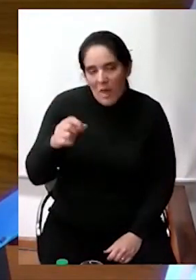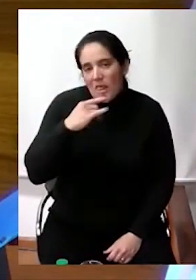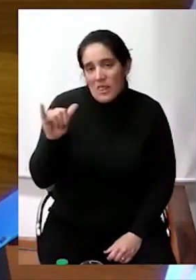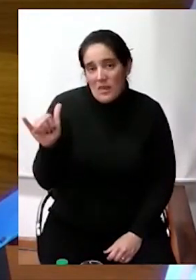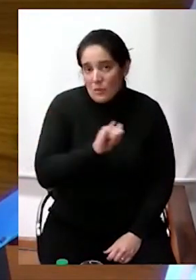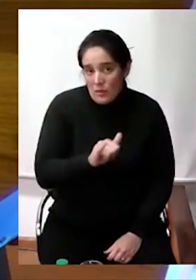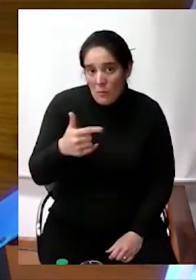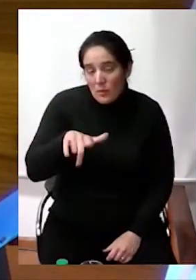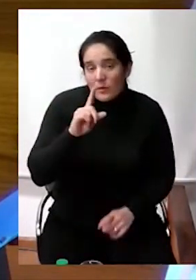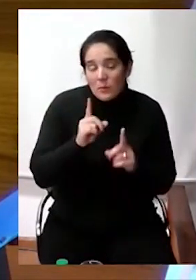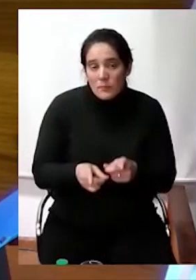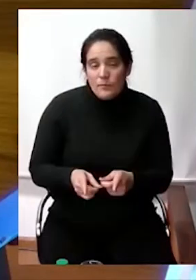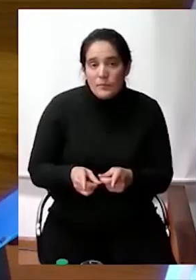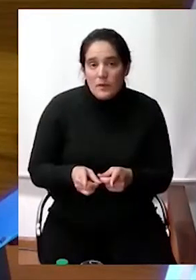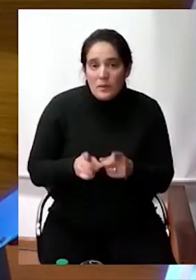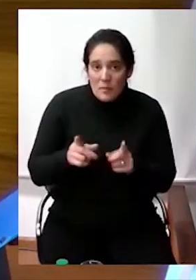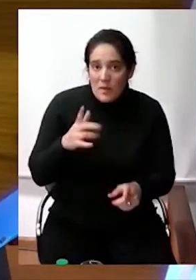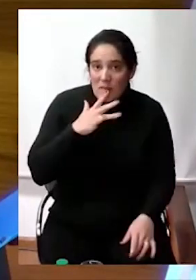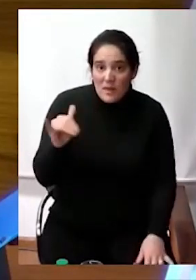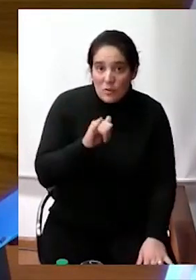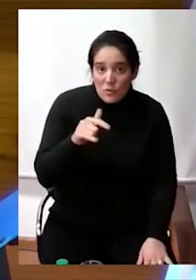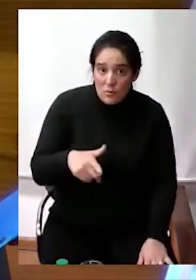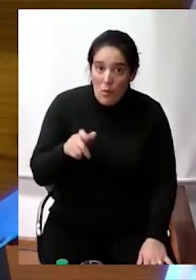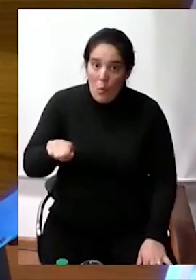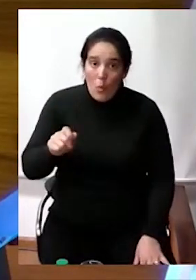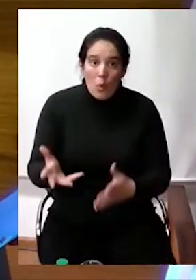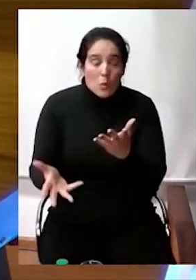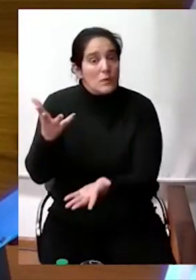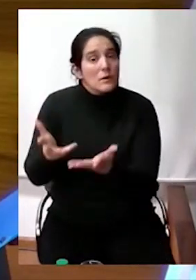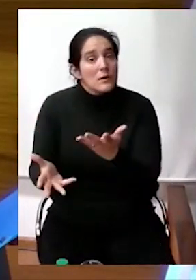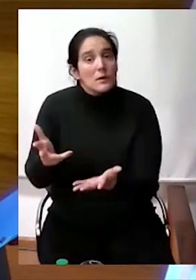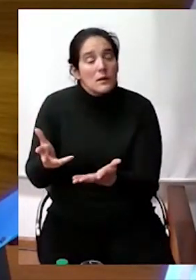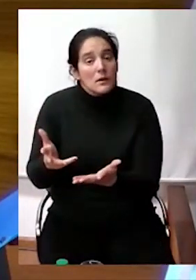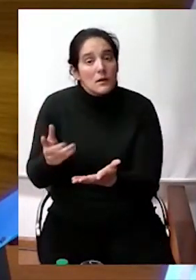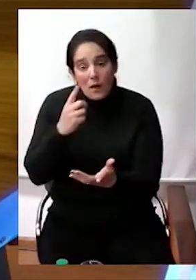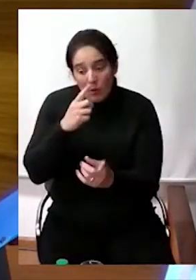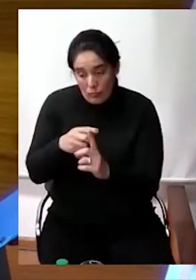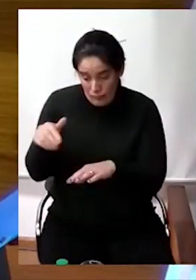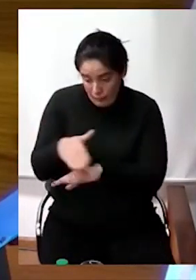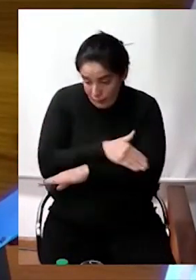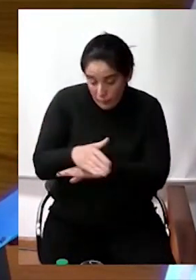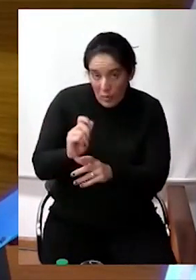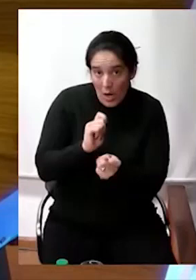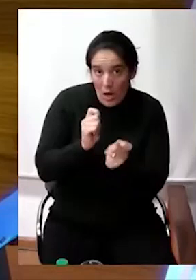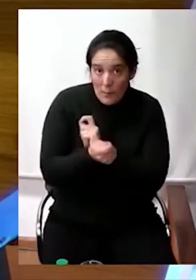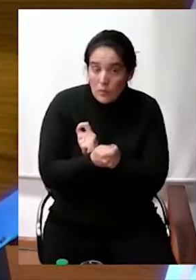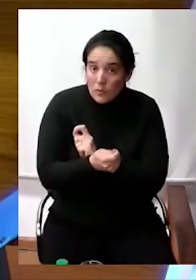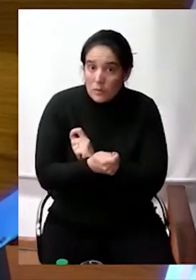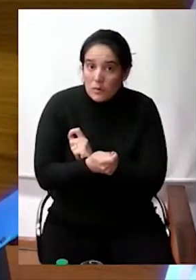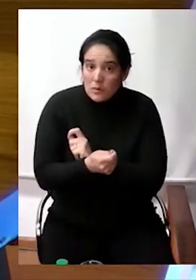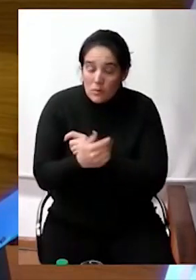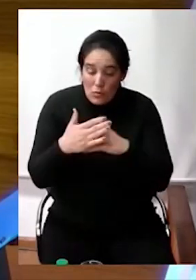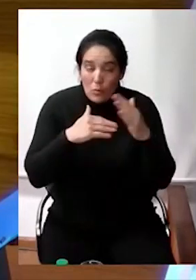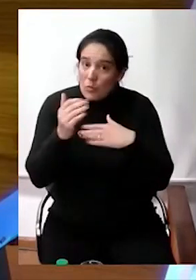como también hemos denunciado en la Justicia intervenciones del punto de vista urbanístico con